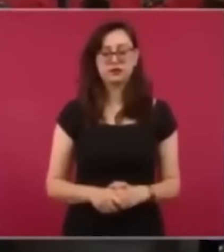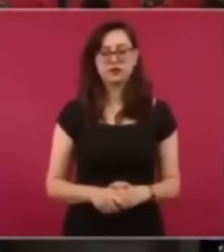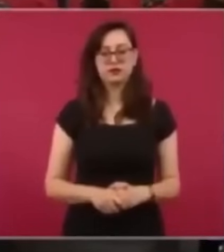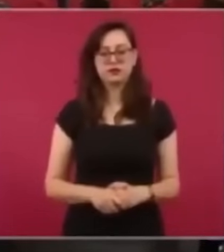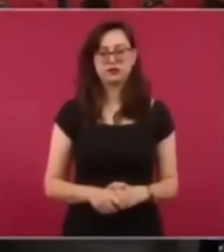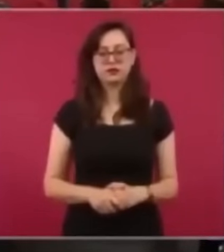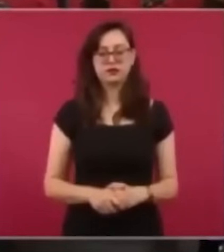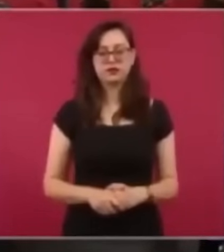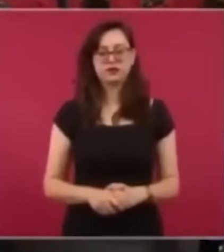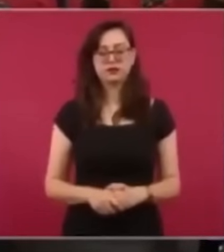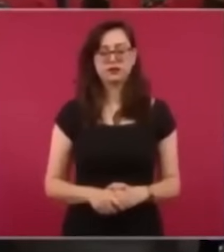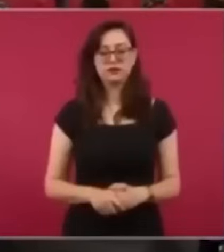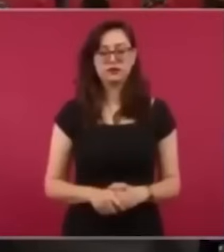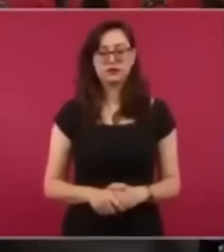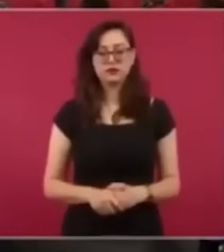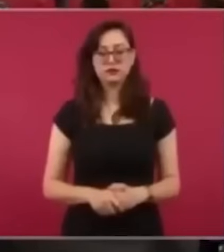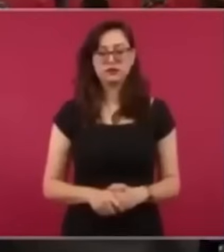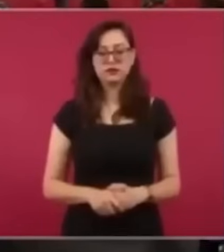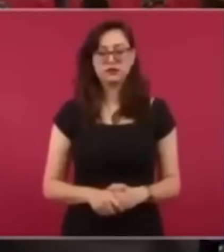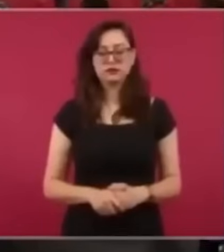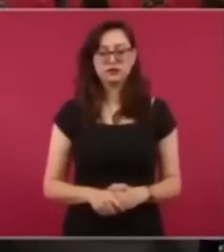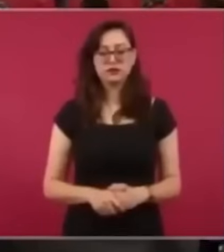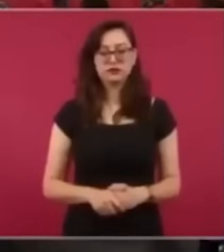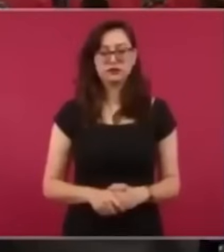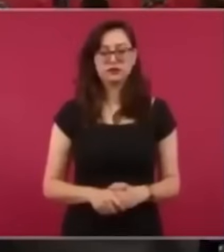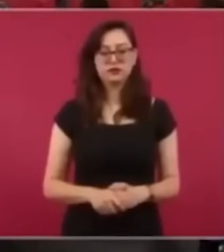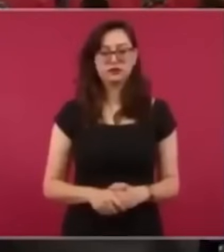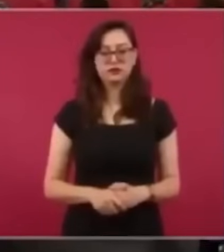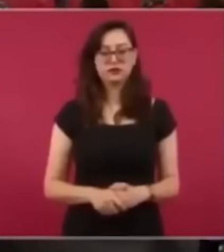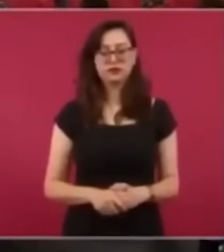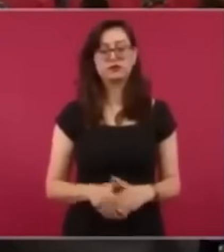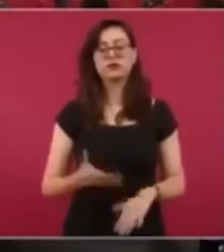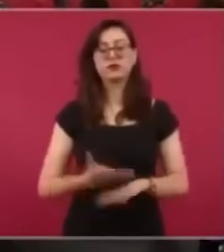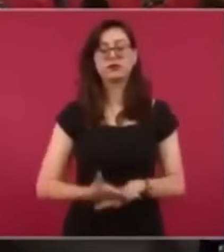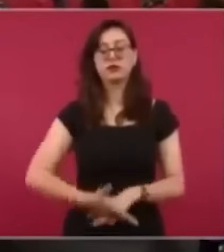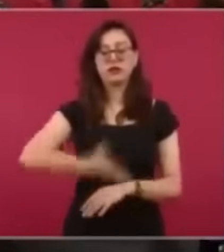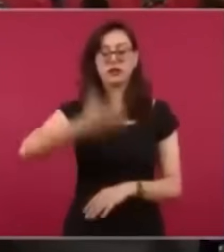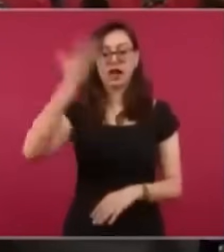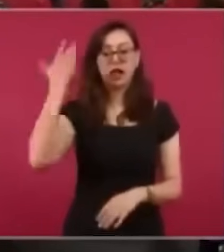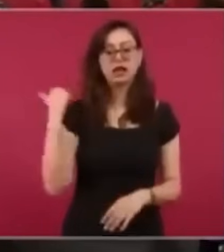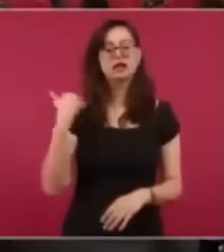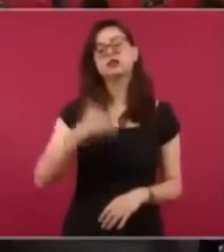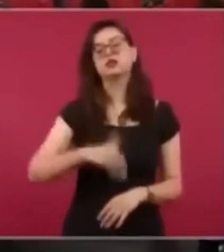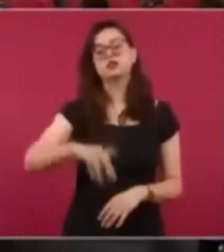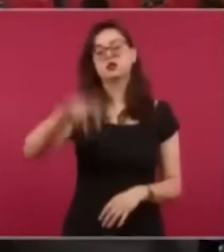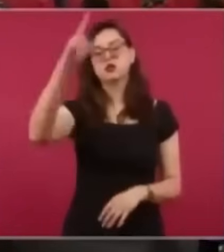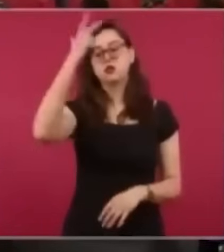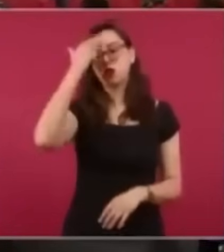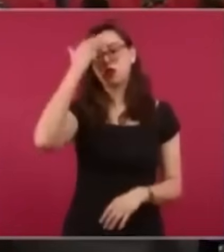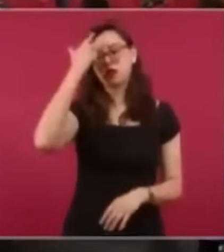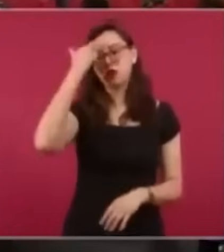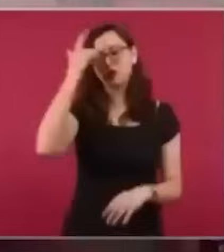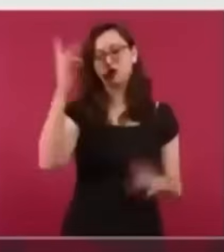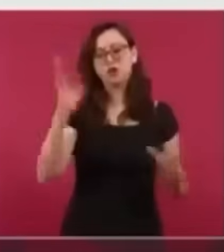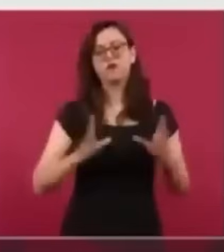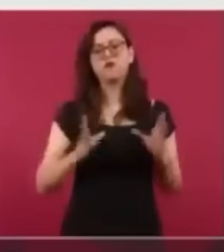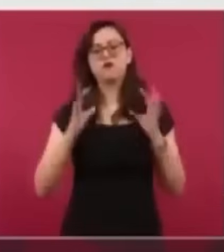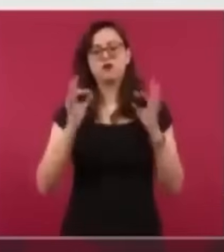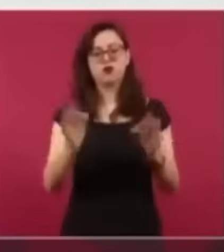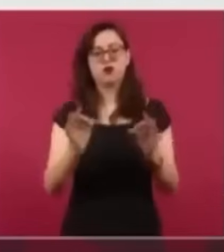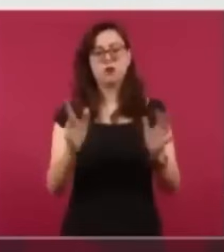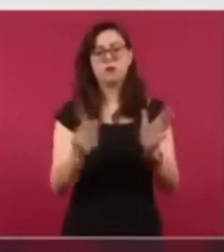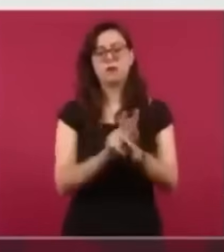Cuando crearon en la época de Porfirio Díaz el periódico La Libertad, unos